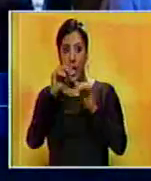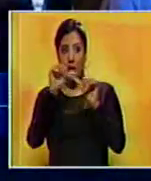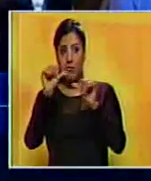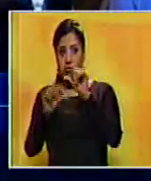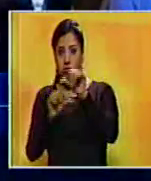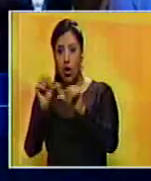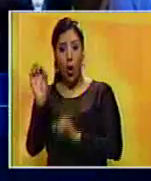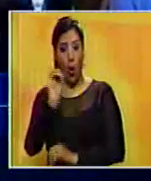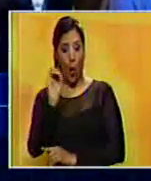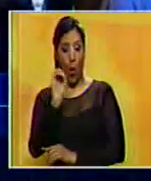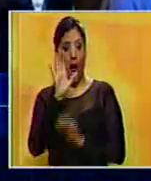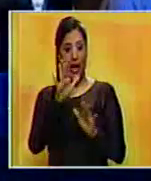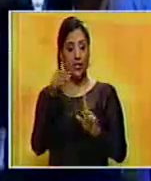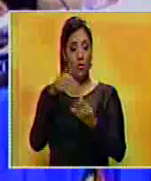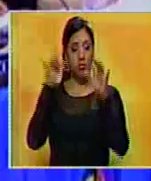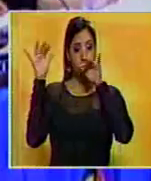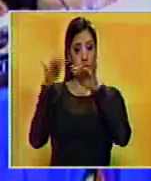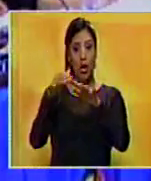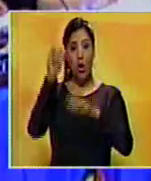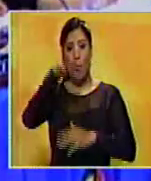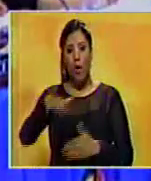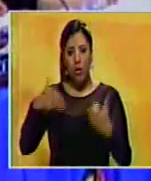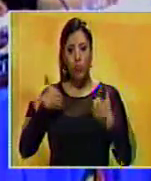o parte de un ataque masivo a la población civil